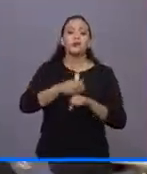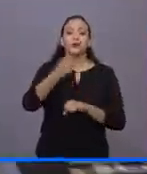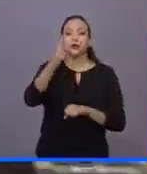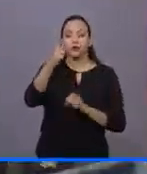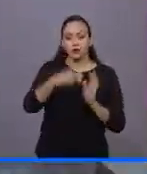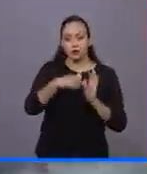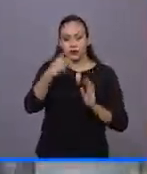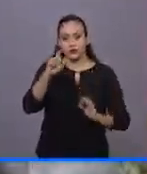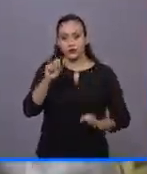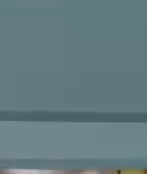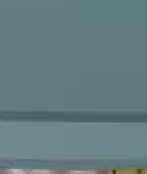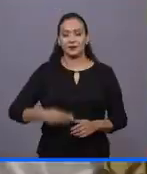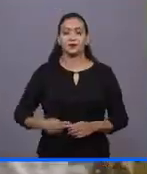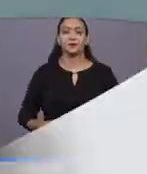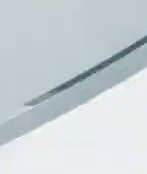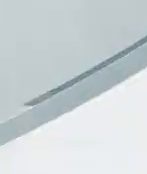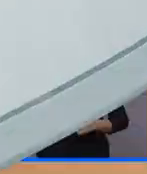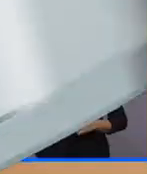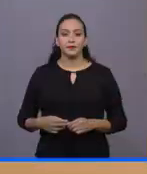1-2023.